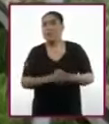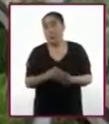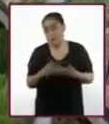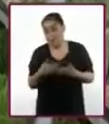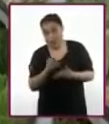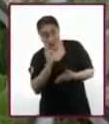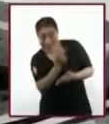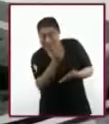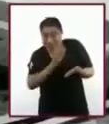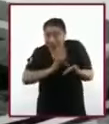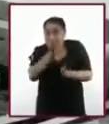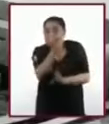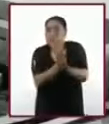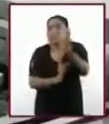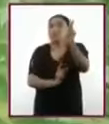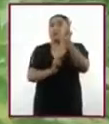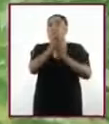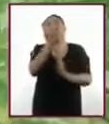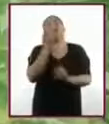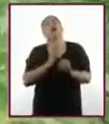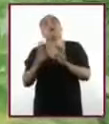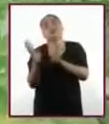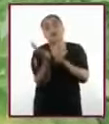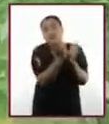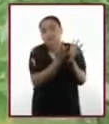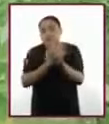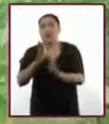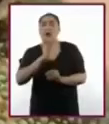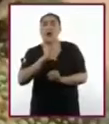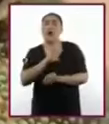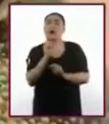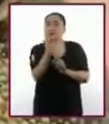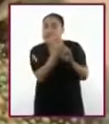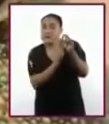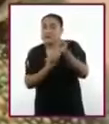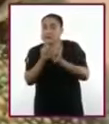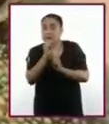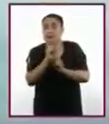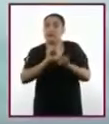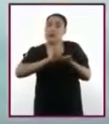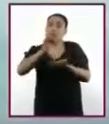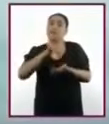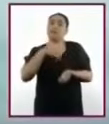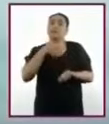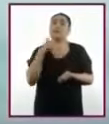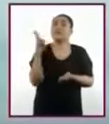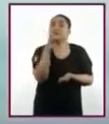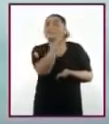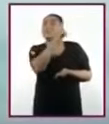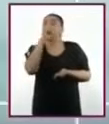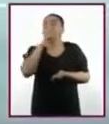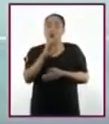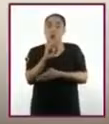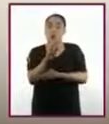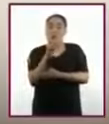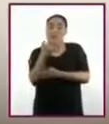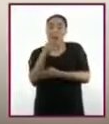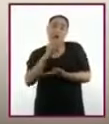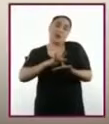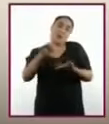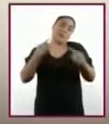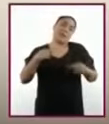la fotosíntesis, las plantas, algas y bacterias fotosintéticas generan el oxígeno que los seres vivos respiramos.